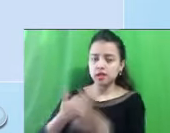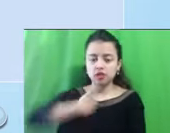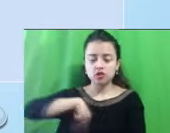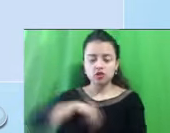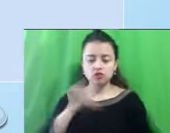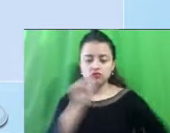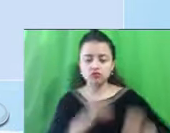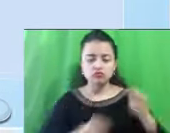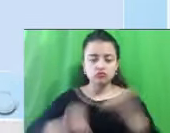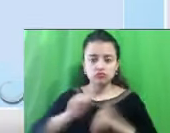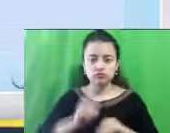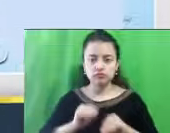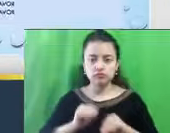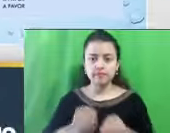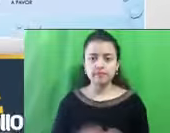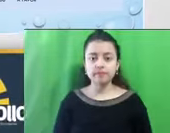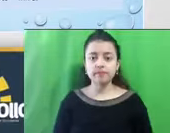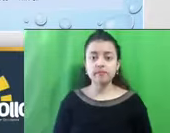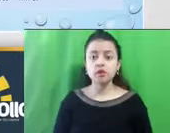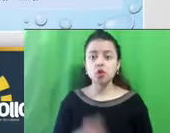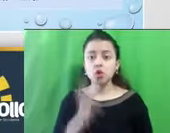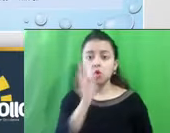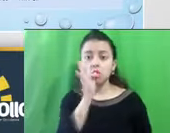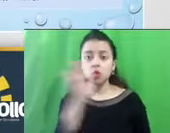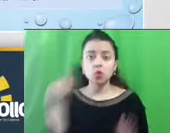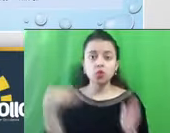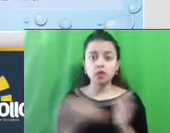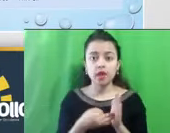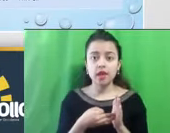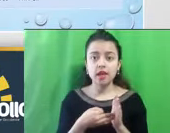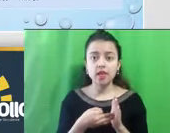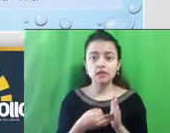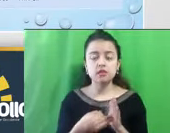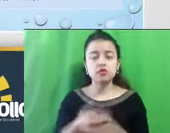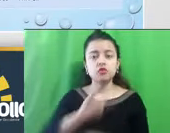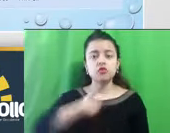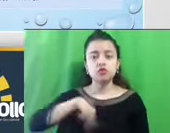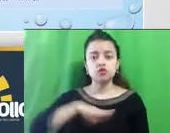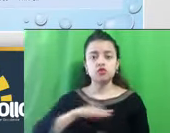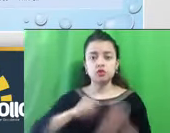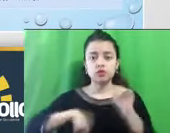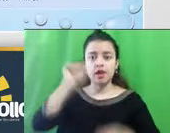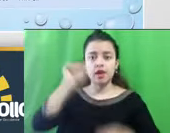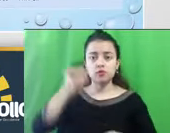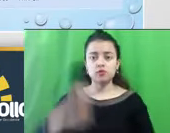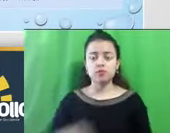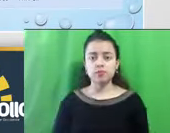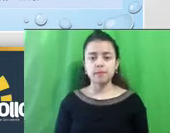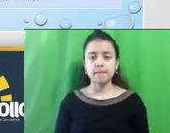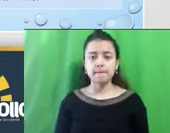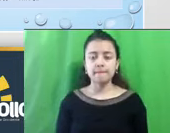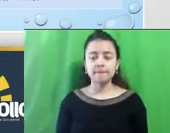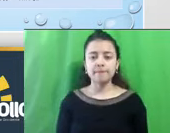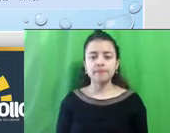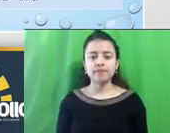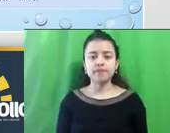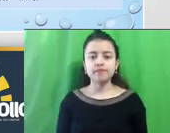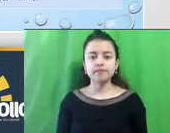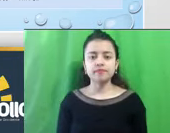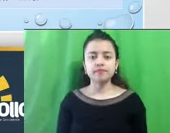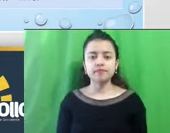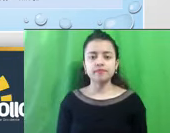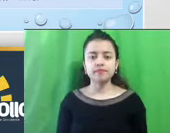ninguna salió en contra de la empresa, todos los fallos fueron a favor de nuestra empresa. Finalmente, mencionar que la sugerencia